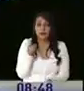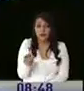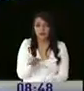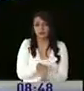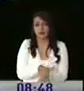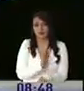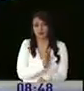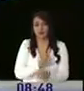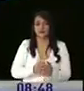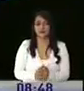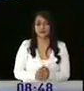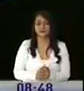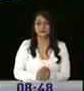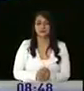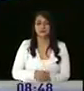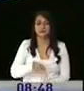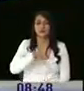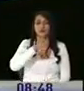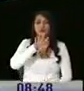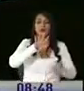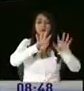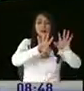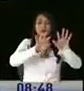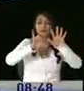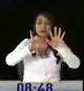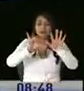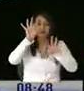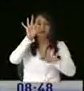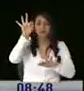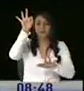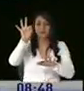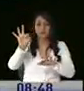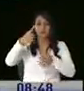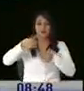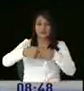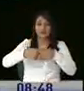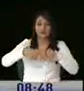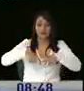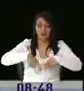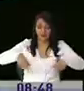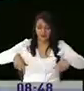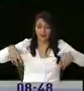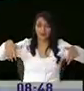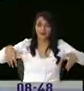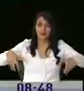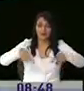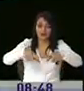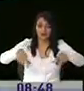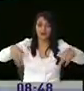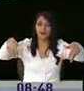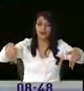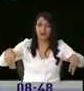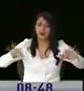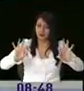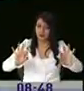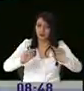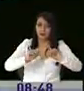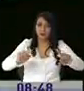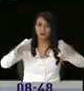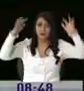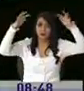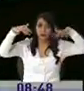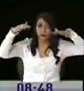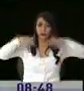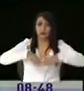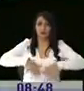El 96 por de la ciudad de Quito está alcantarillado y es una de las ciudades que tiene mayor éxito justamente cuando hay este tipo de